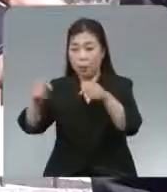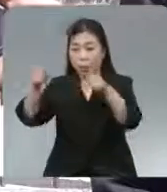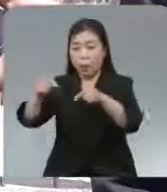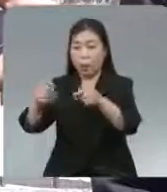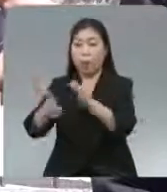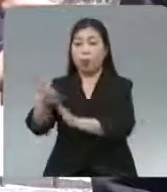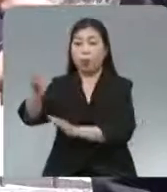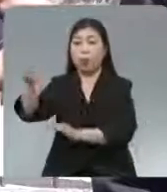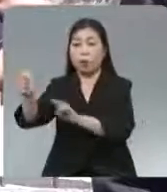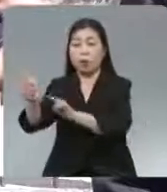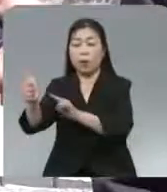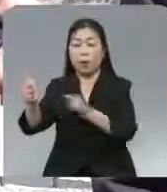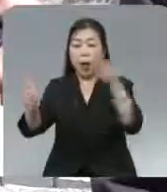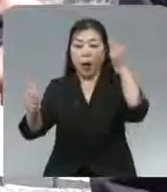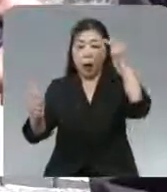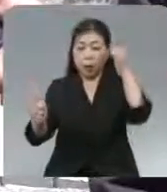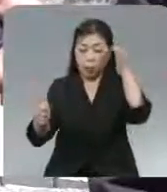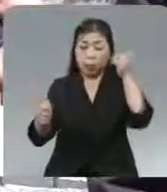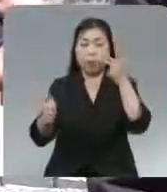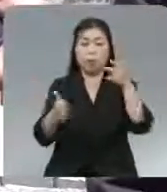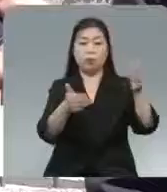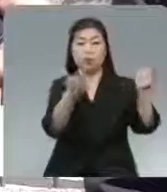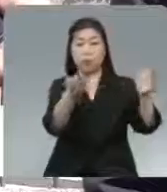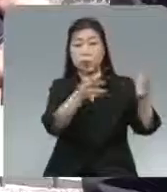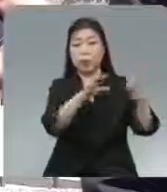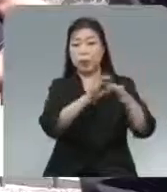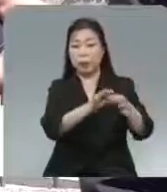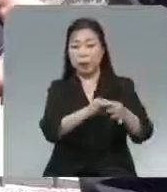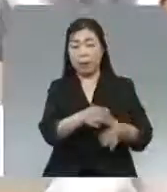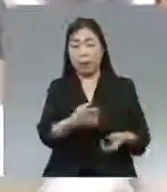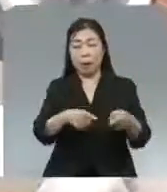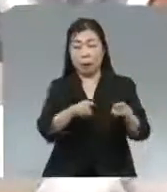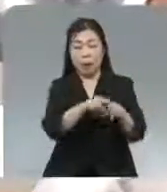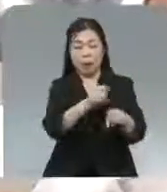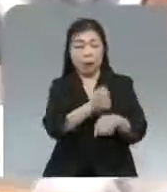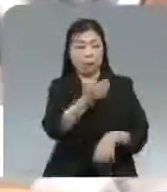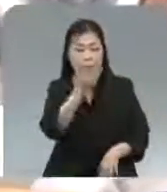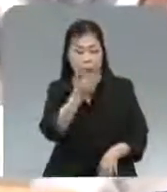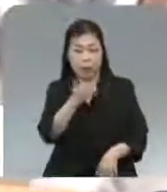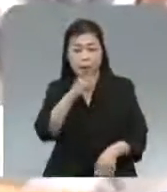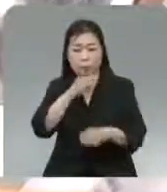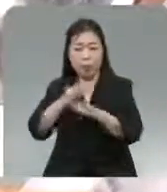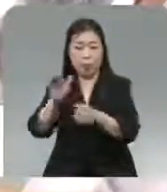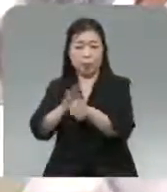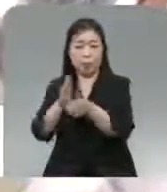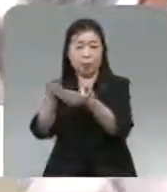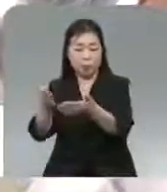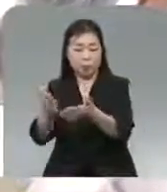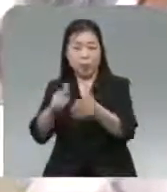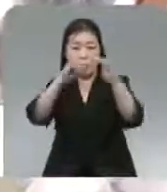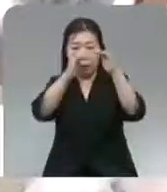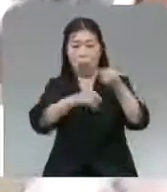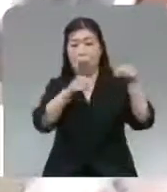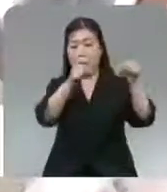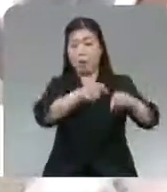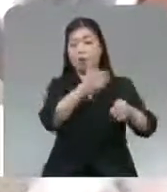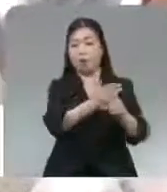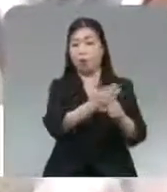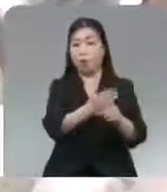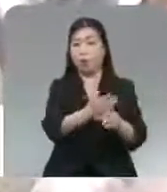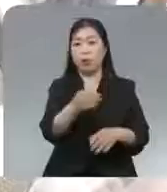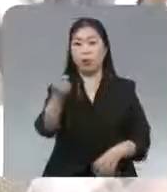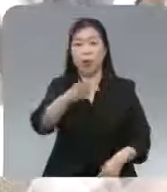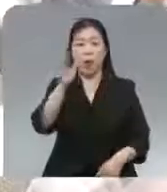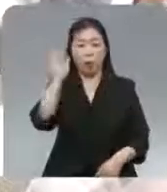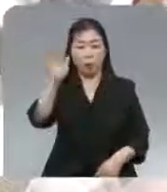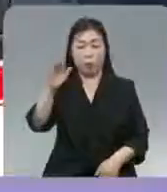seguirán trabajando en estrecha cooperación sobre el asunto humanitario norcoreano tal como lo han hecho hasta ahora consultando proyectos